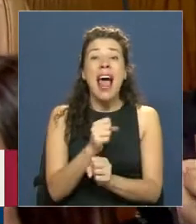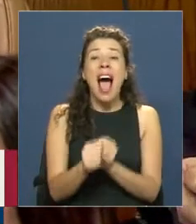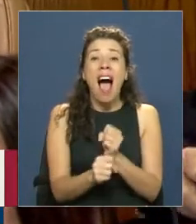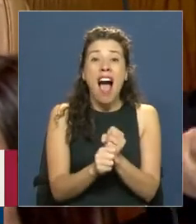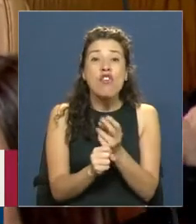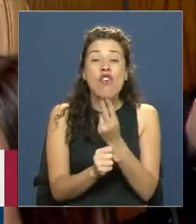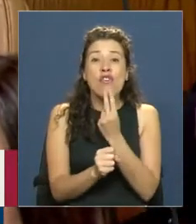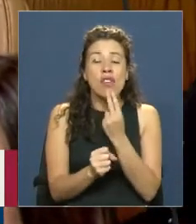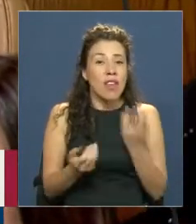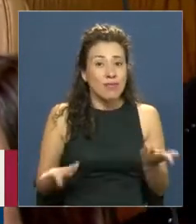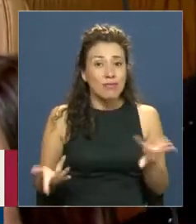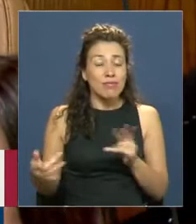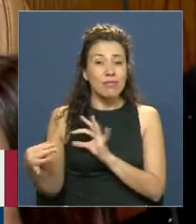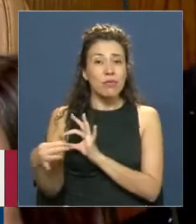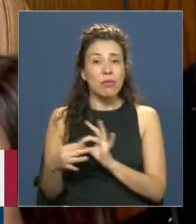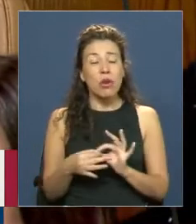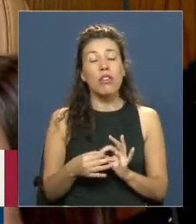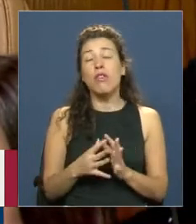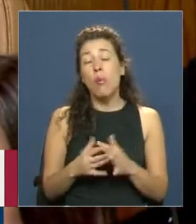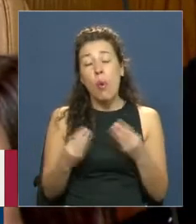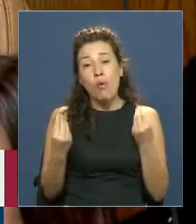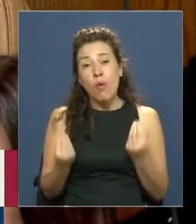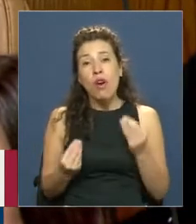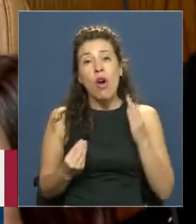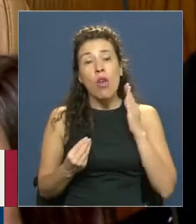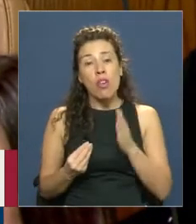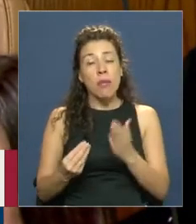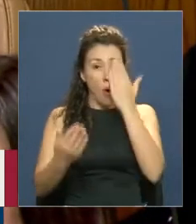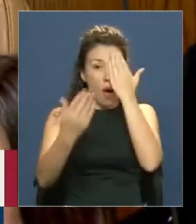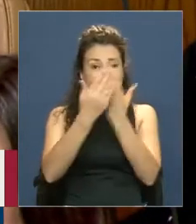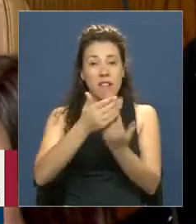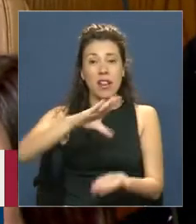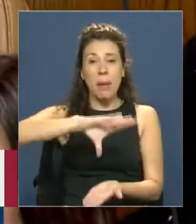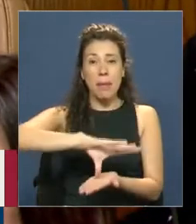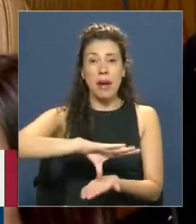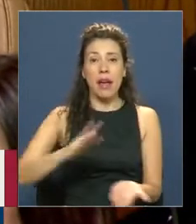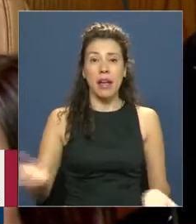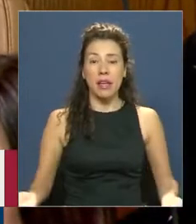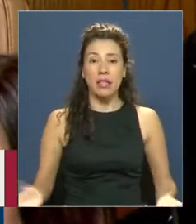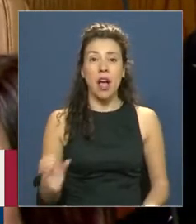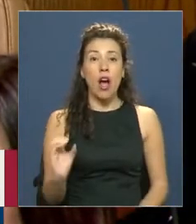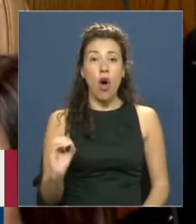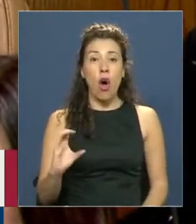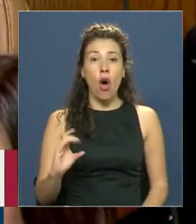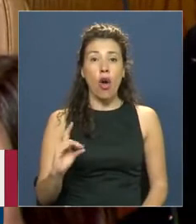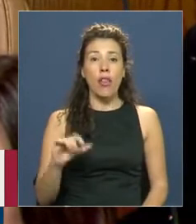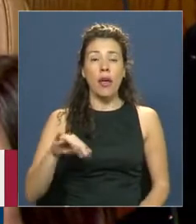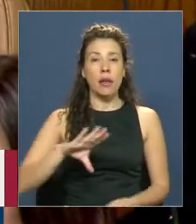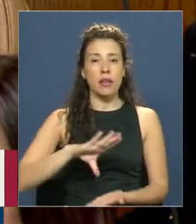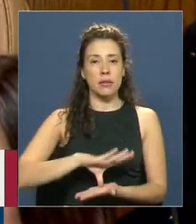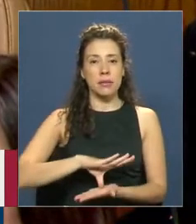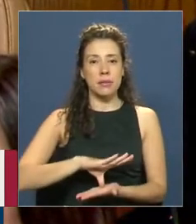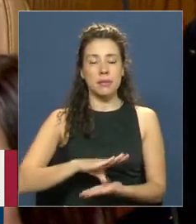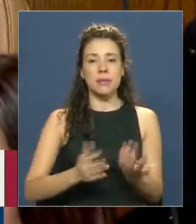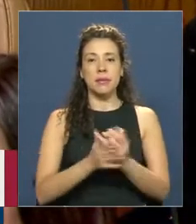lo tanto, es una causa muy noble y que tenemos que encarar como país, que estamos en la OCDE, que estamos en un país que tiene